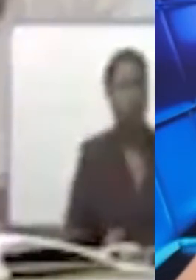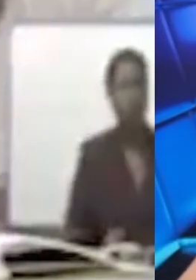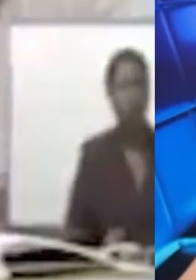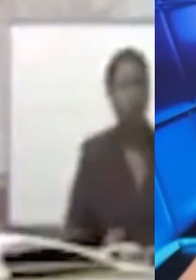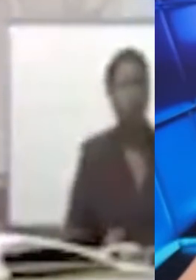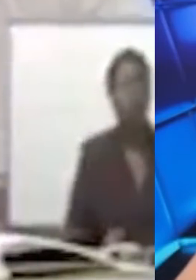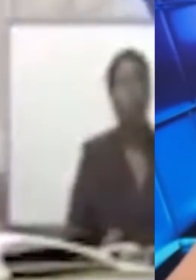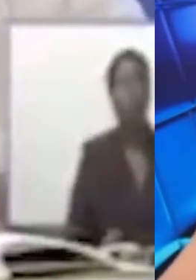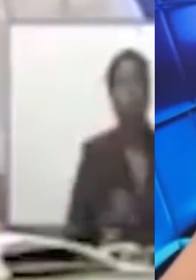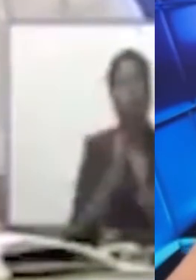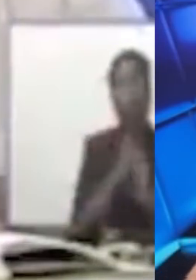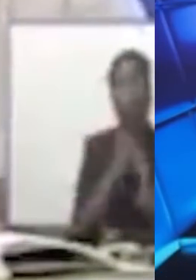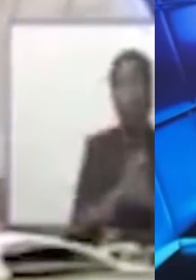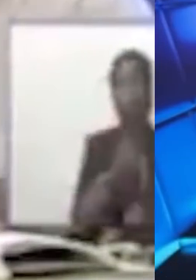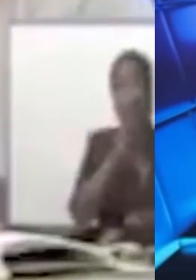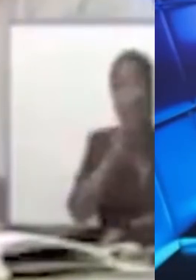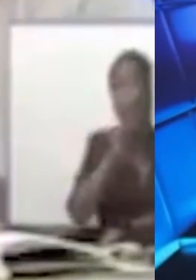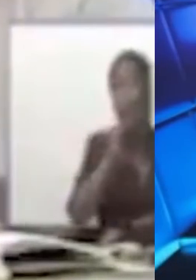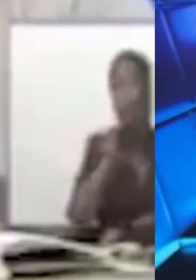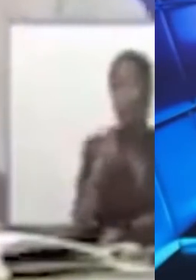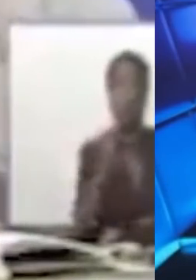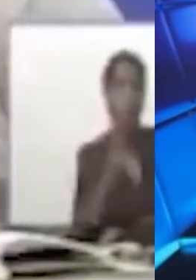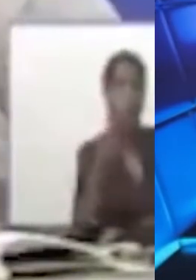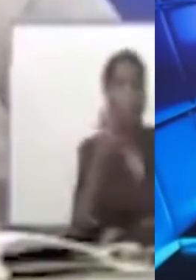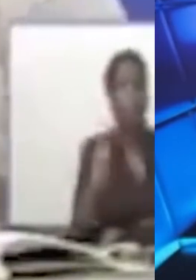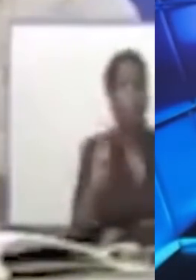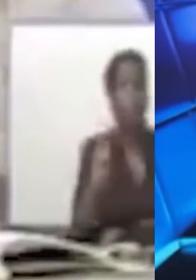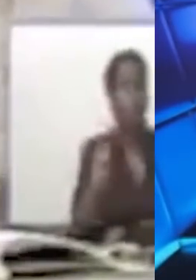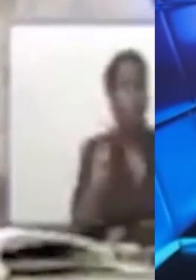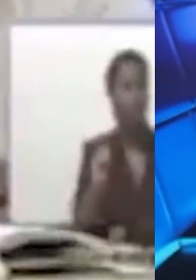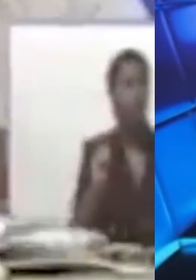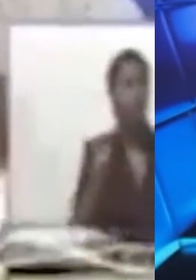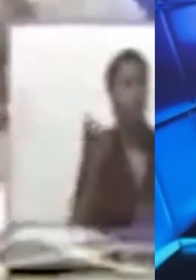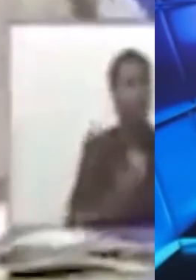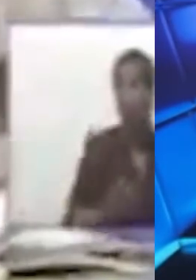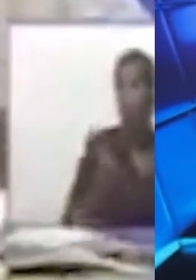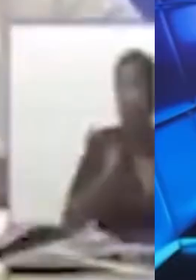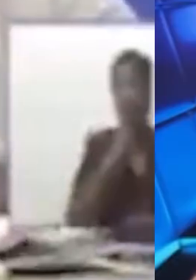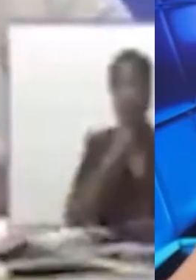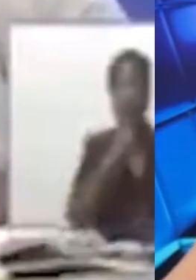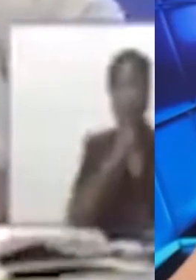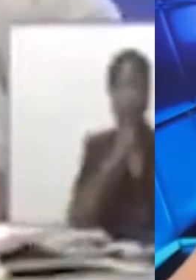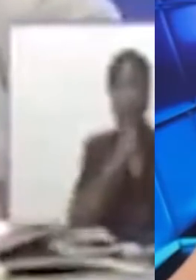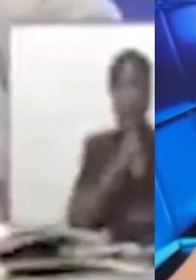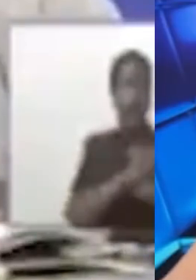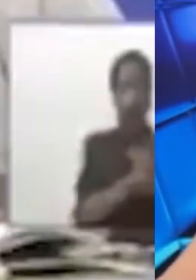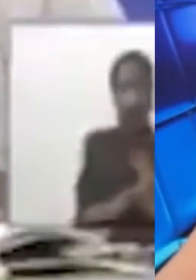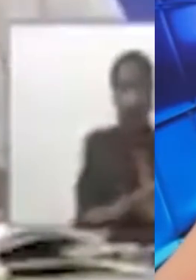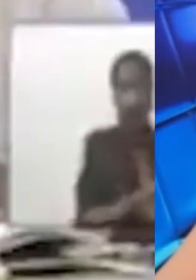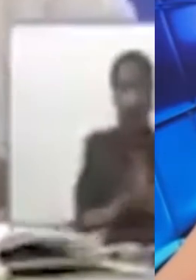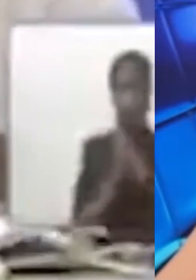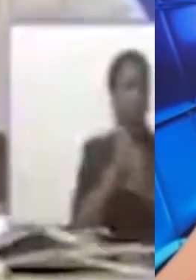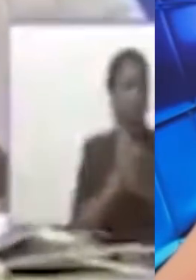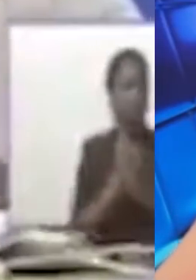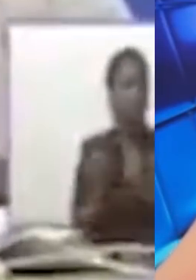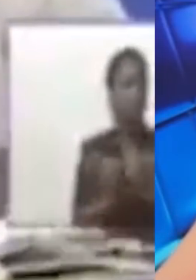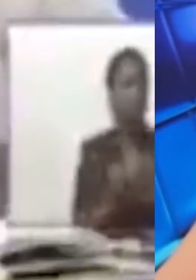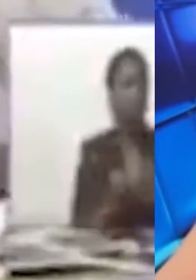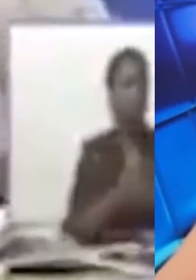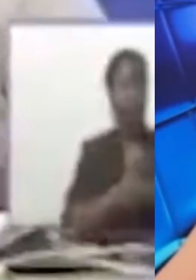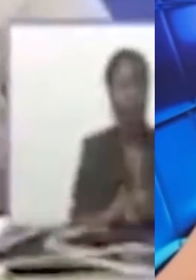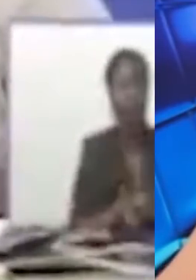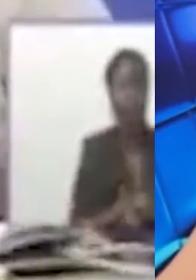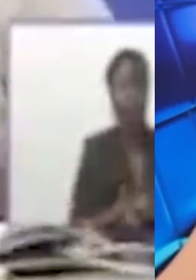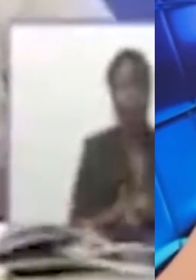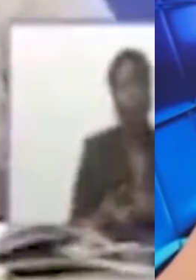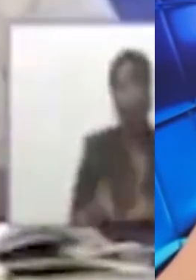estamos trabajando? Con 21 o 20, con el tema de que puede ser sospechoso un contacto, un confirmado, que ya eso los compañeros de